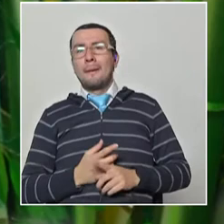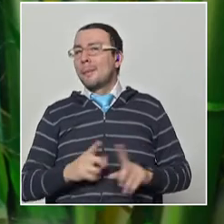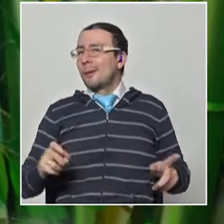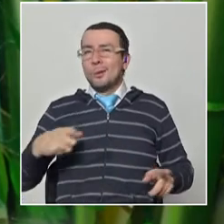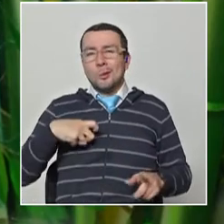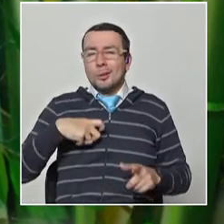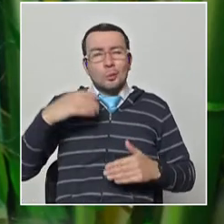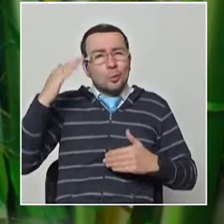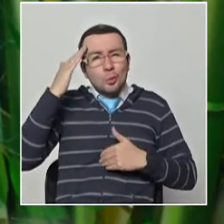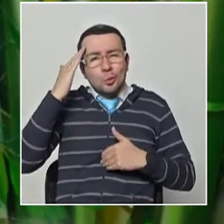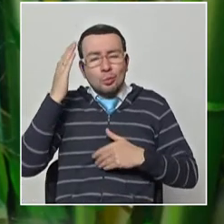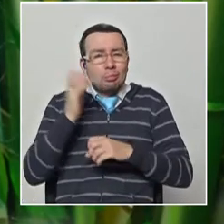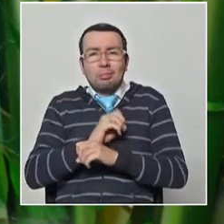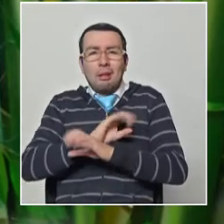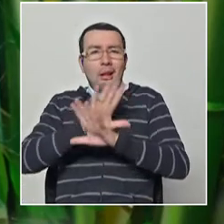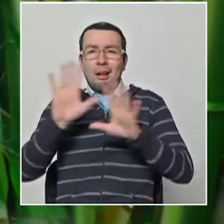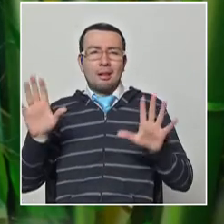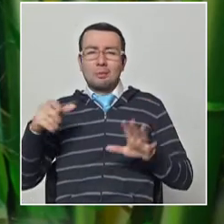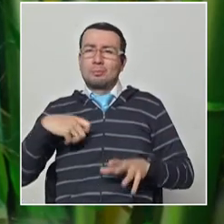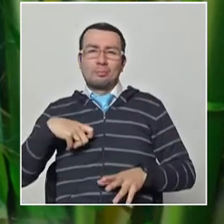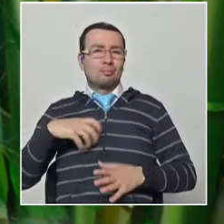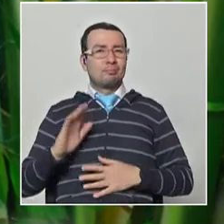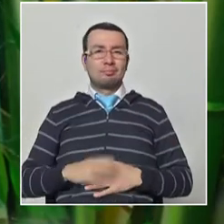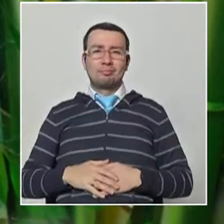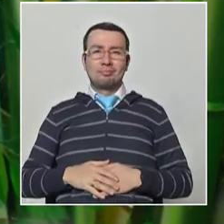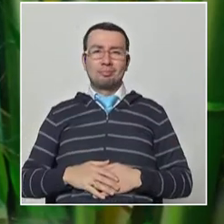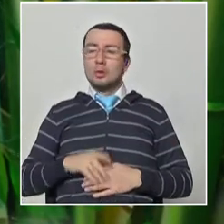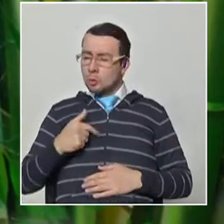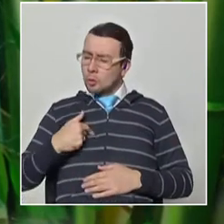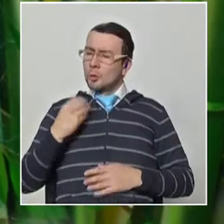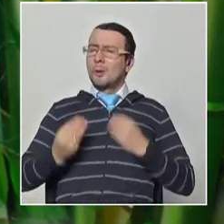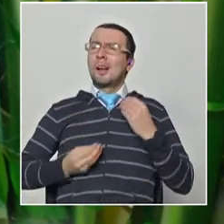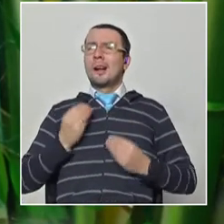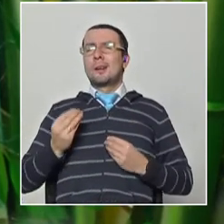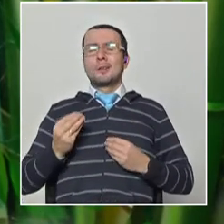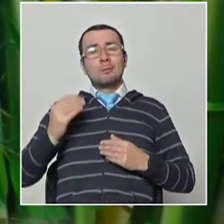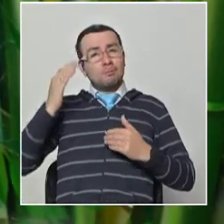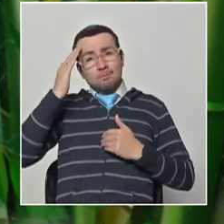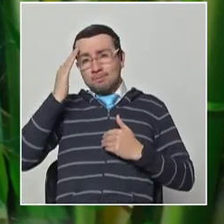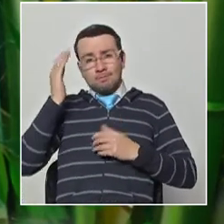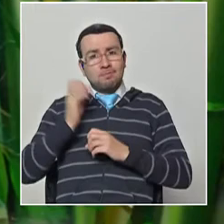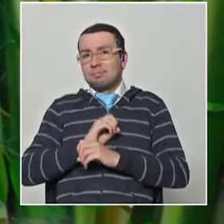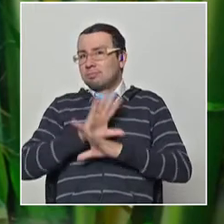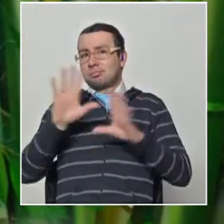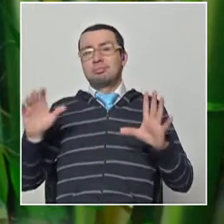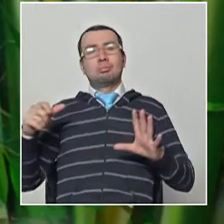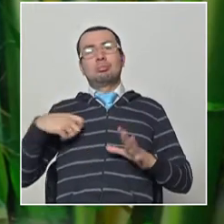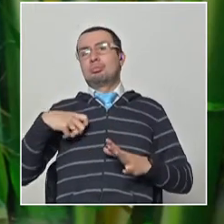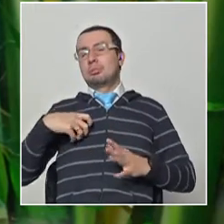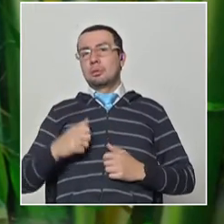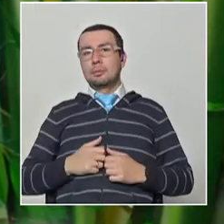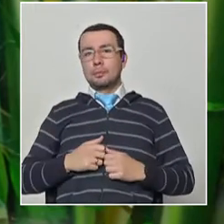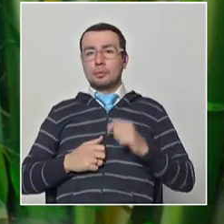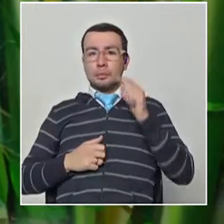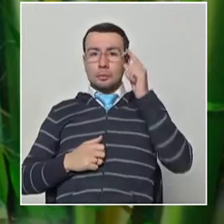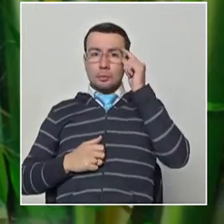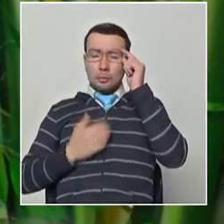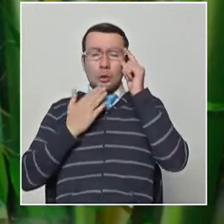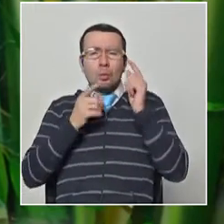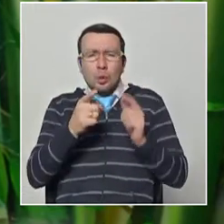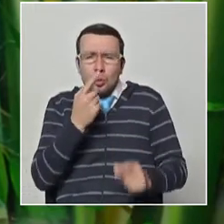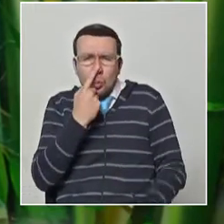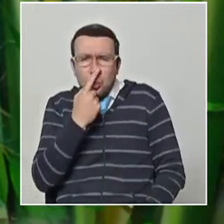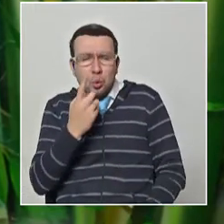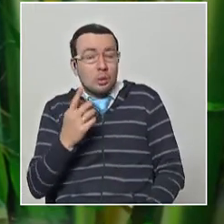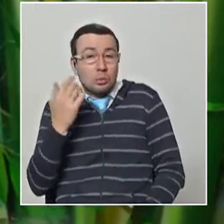clara de qué es realmente lo que estamos haciendo por simple curiosidad cuando tengan dolor de